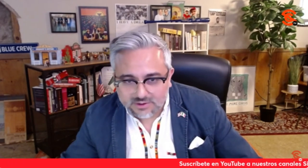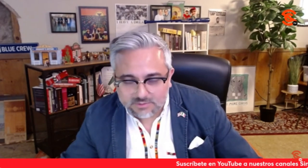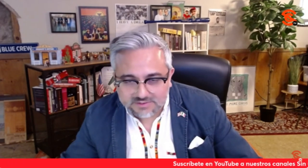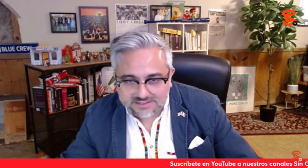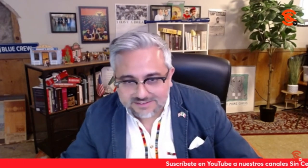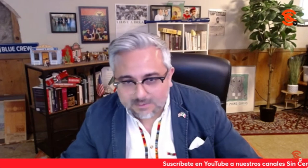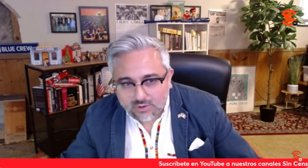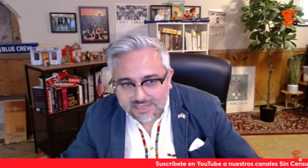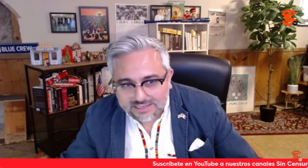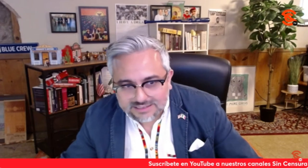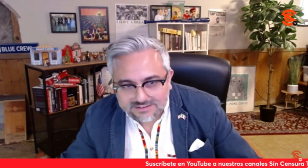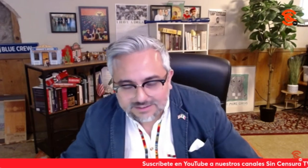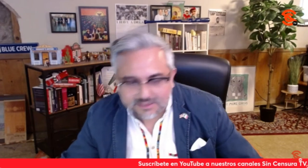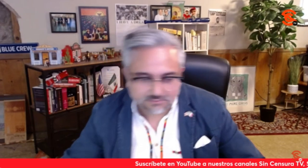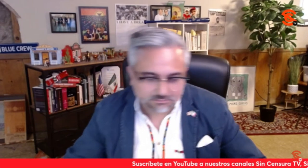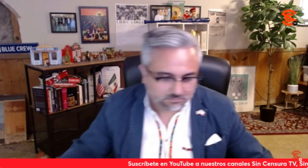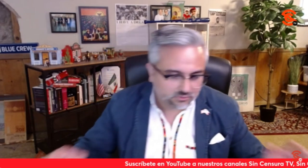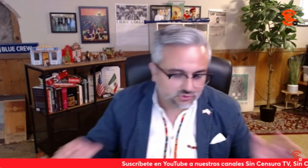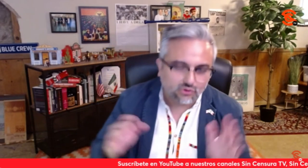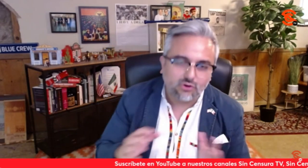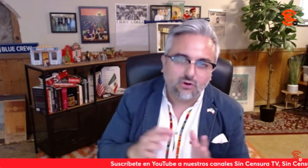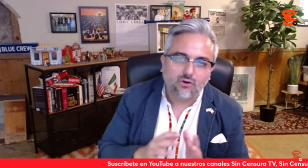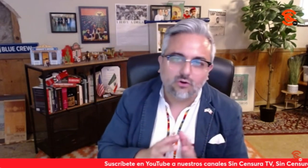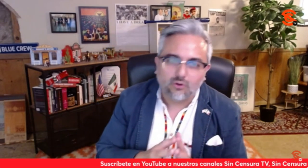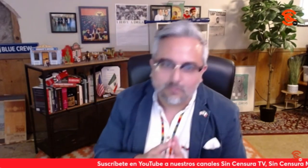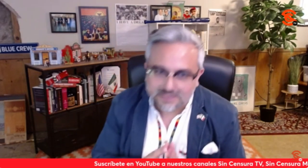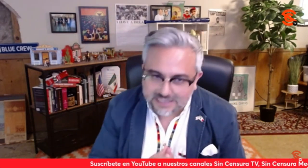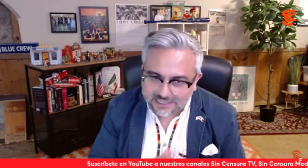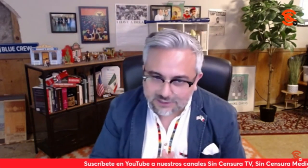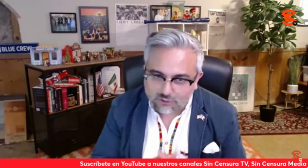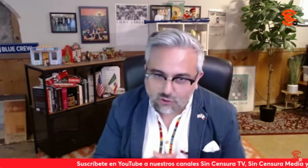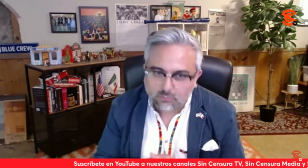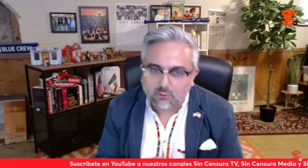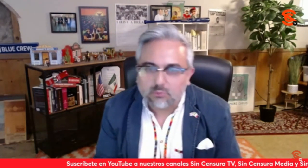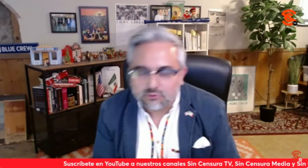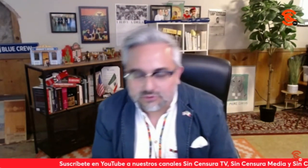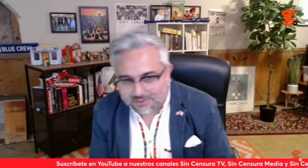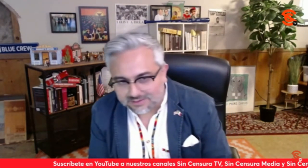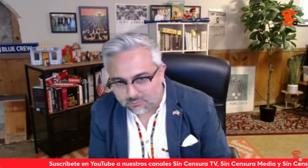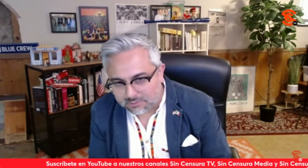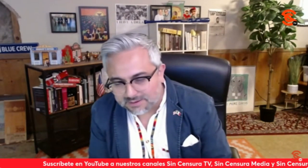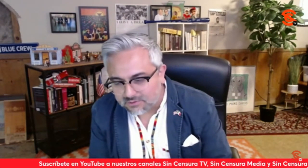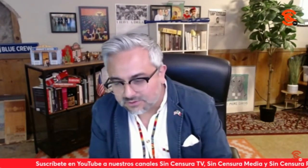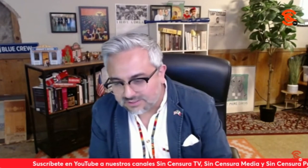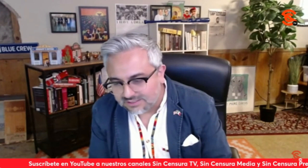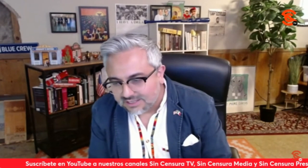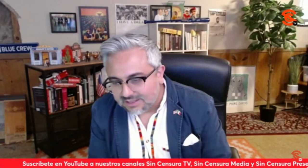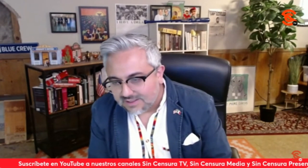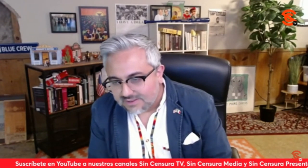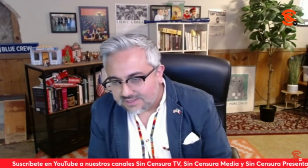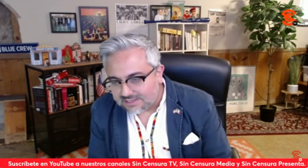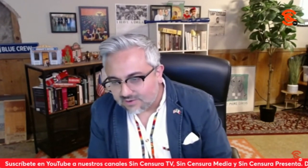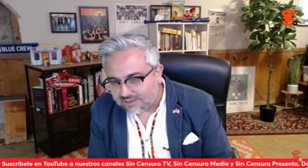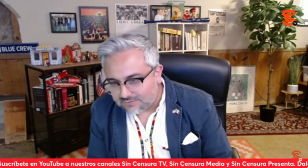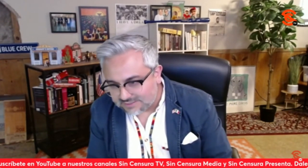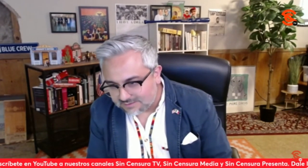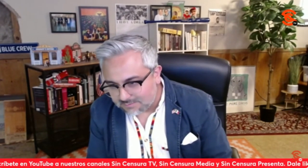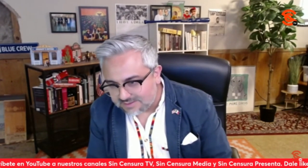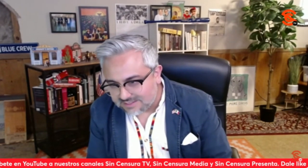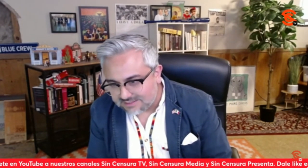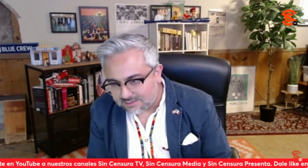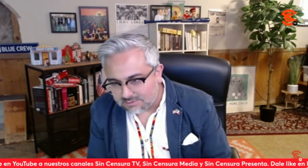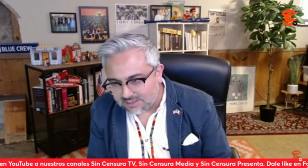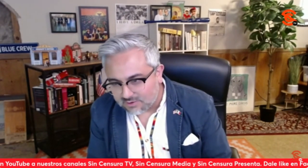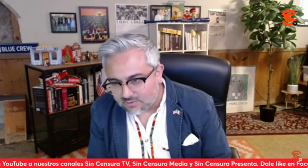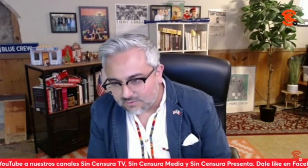hoy el presidente se burla de él y dice, miren, yo lo nominé, yo lo propuse para la Suprema Corte, y aunque